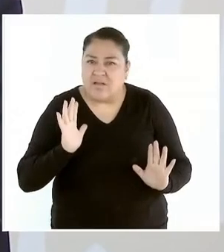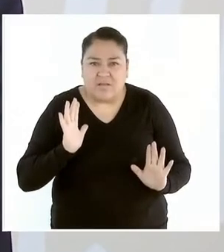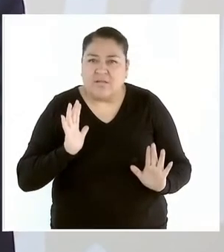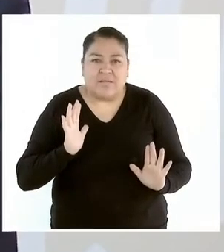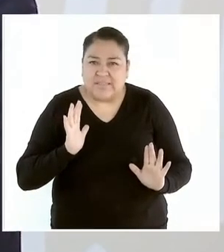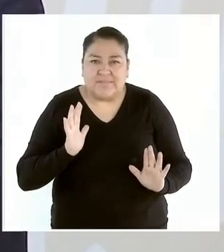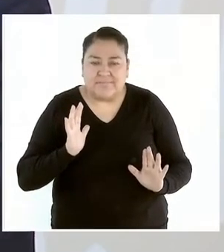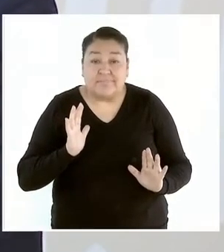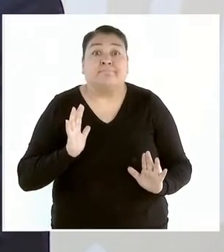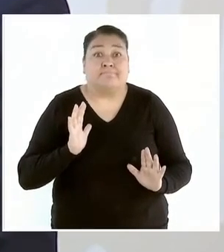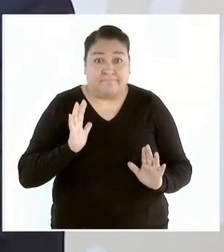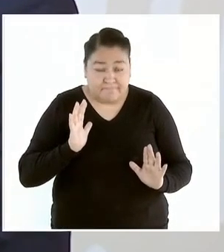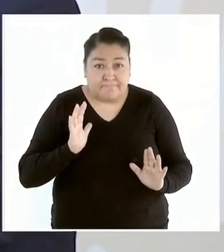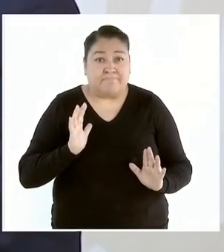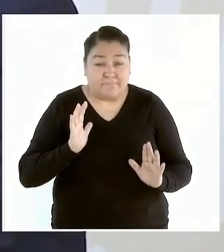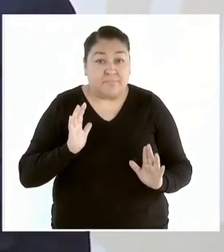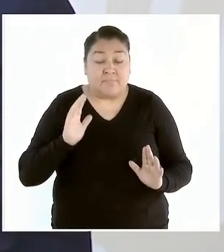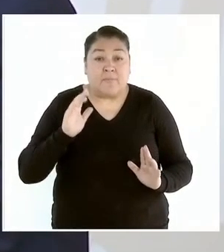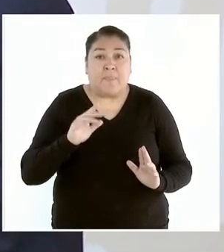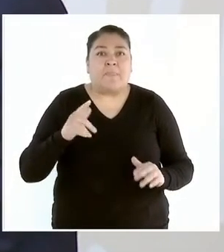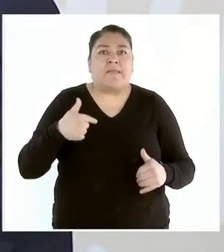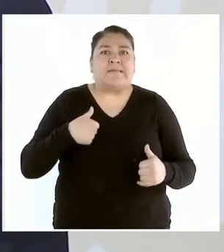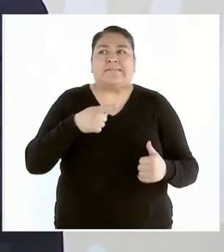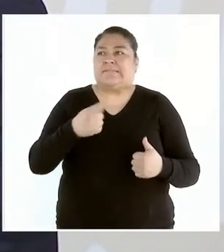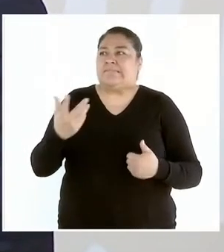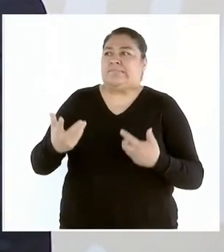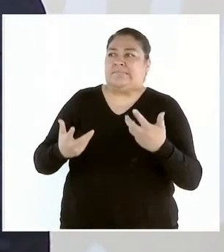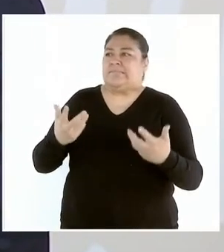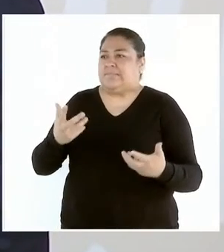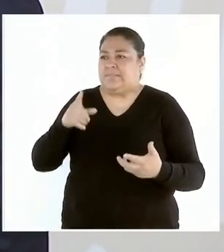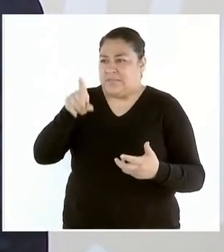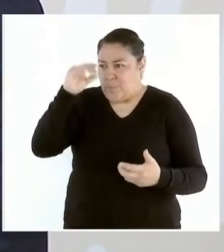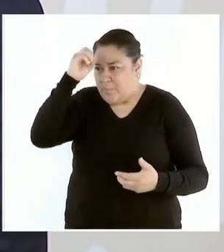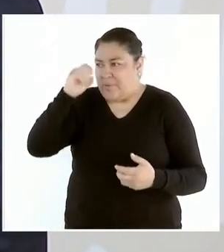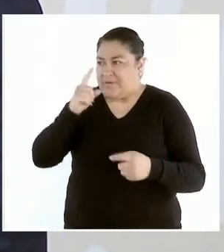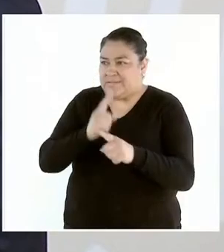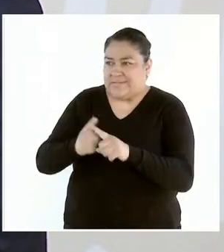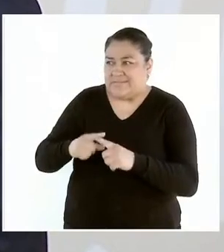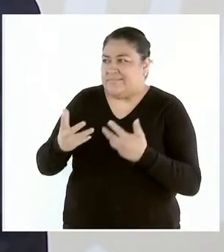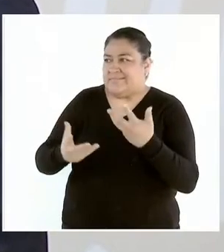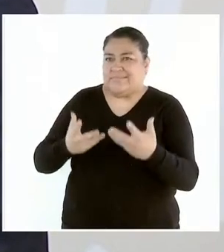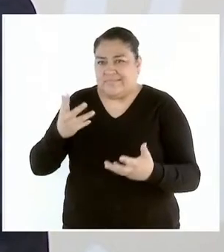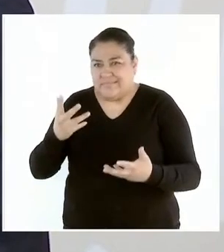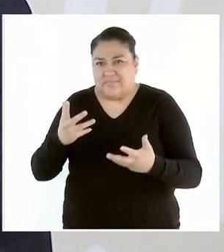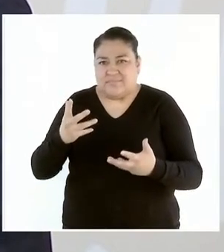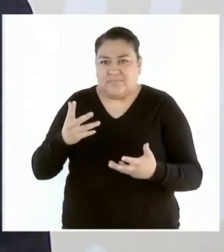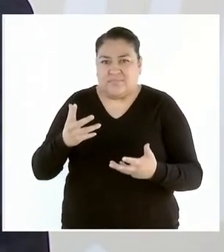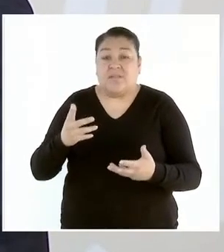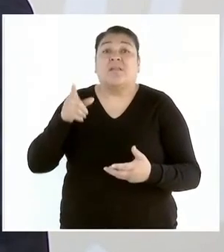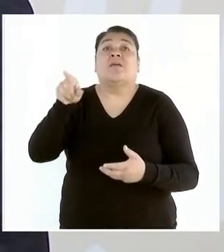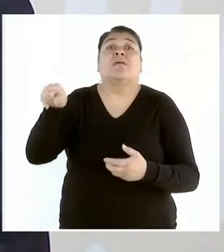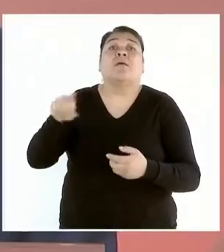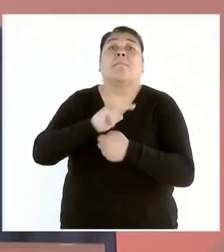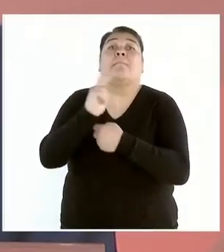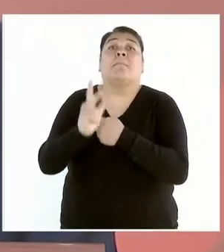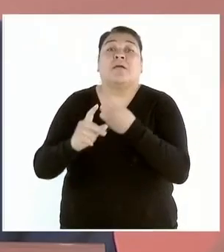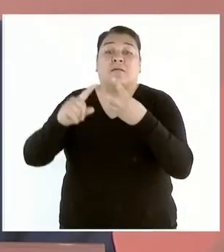ante la divergencia de criterios los países invasores